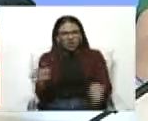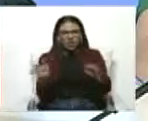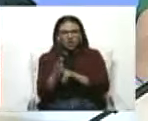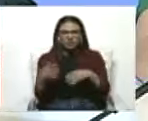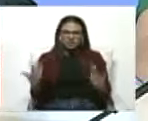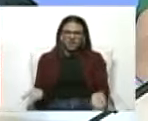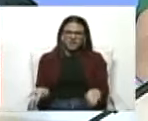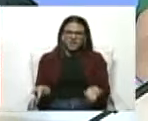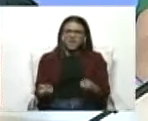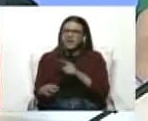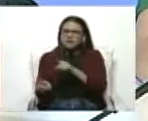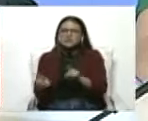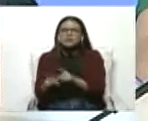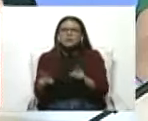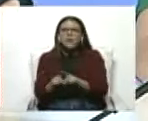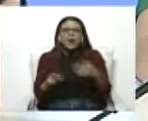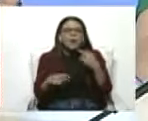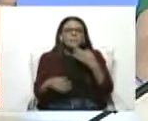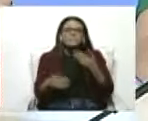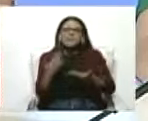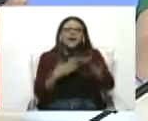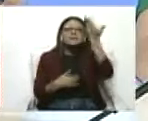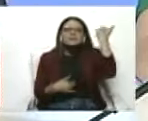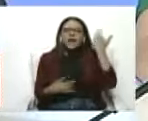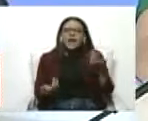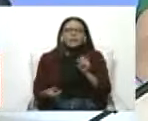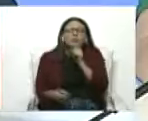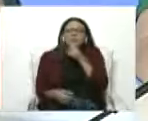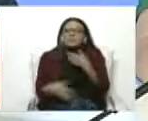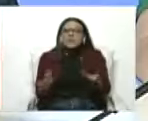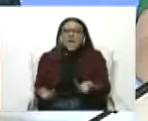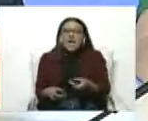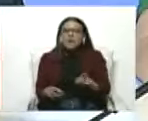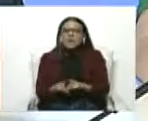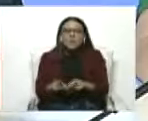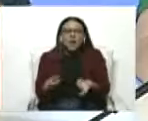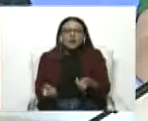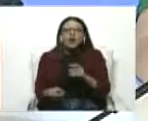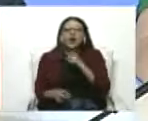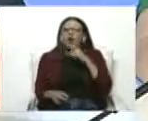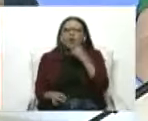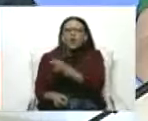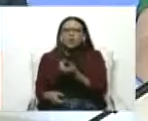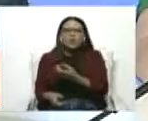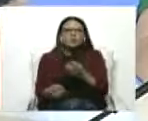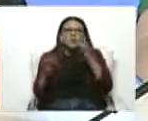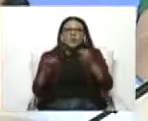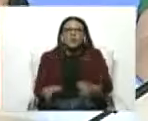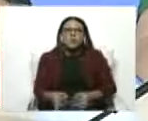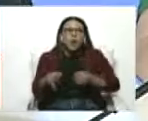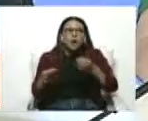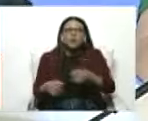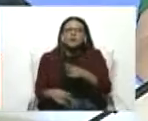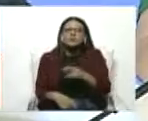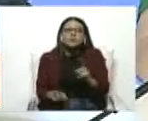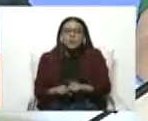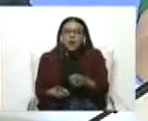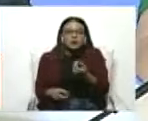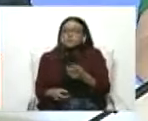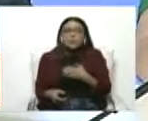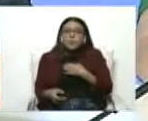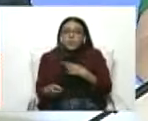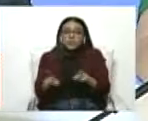pasada. Es una página pasada, la del odio, la de quemar vivos seres humanos. Tiene que haber justicia, pero eso no puede volver más nunca.